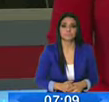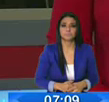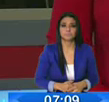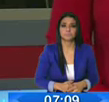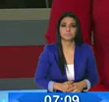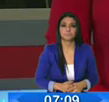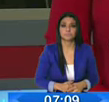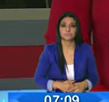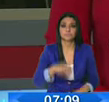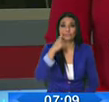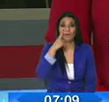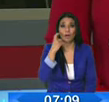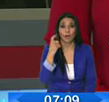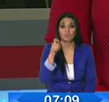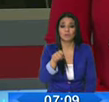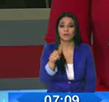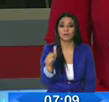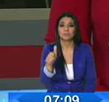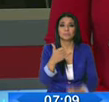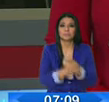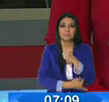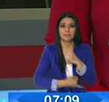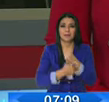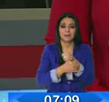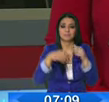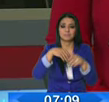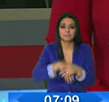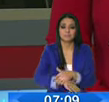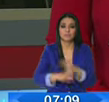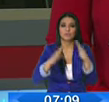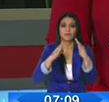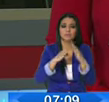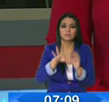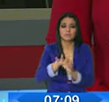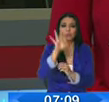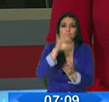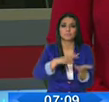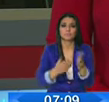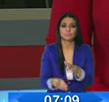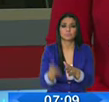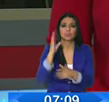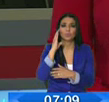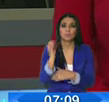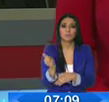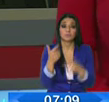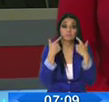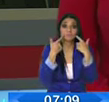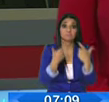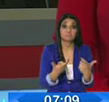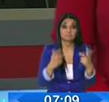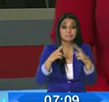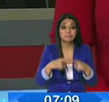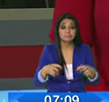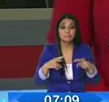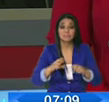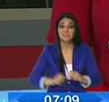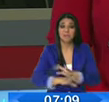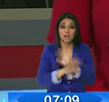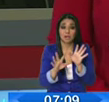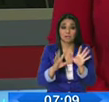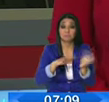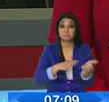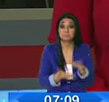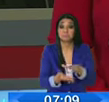un ciudadano extranjero fue encontrado dentro de su vivienda en cuenta la fiscalía busca esclarecer el hecho para determinar si es una muerte